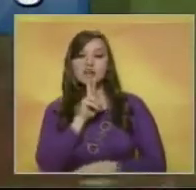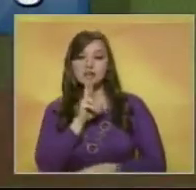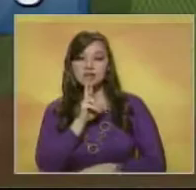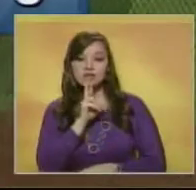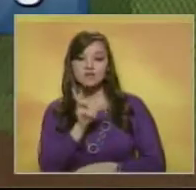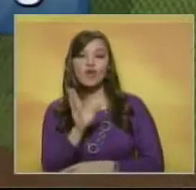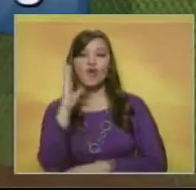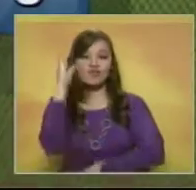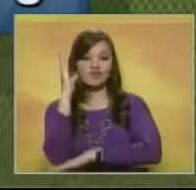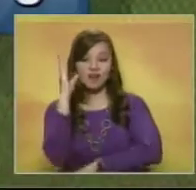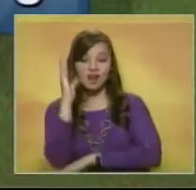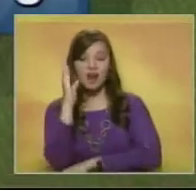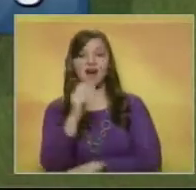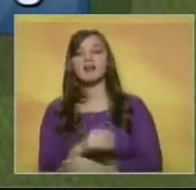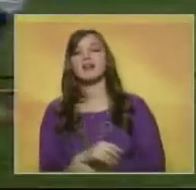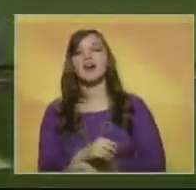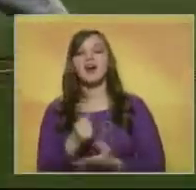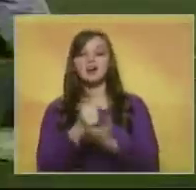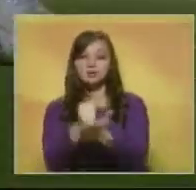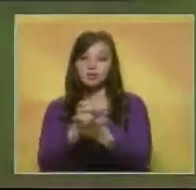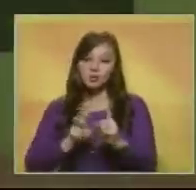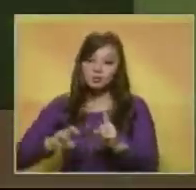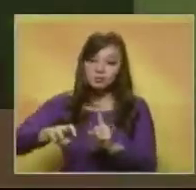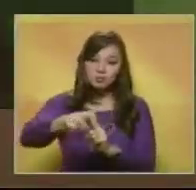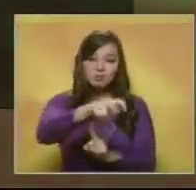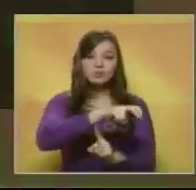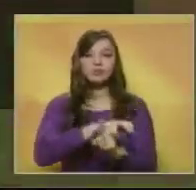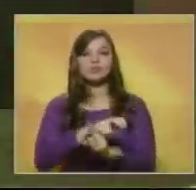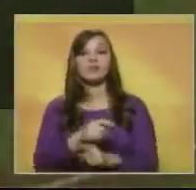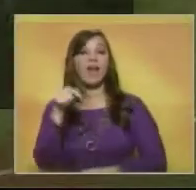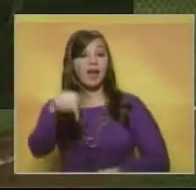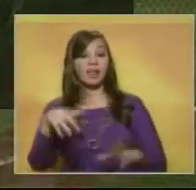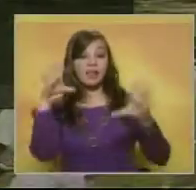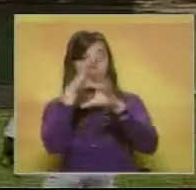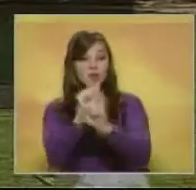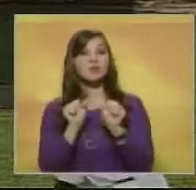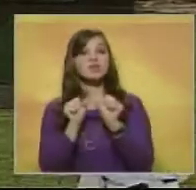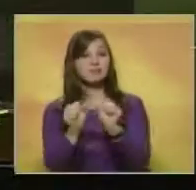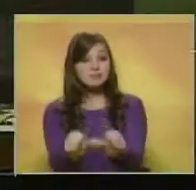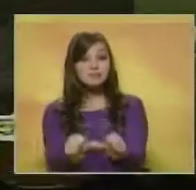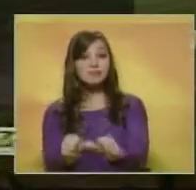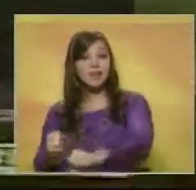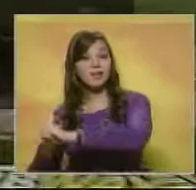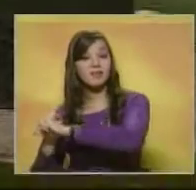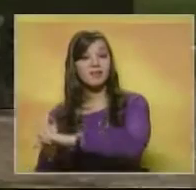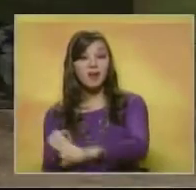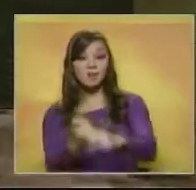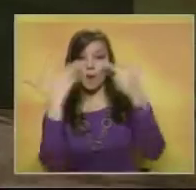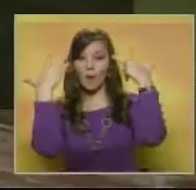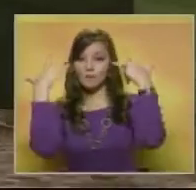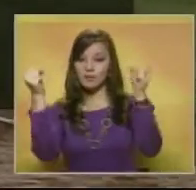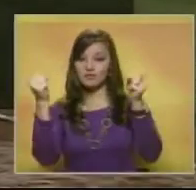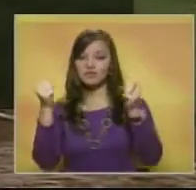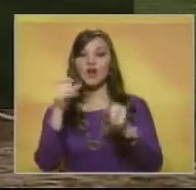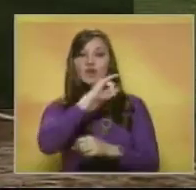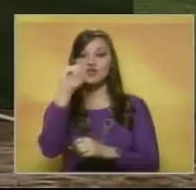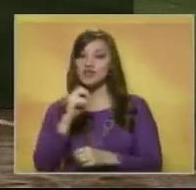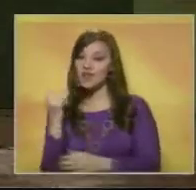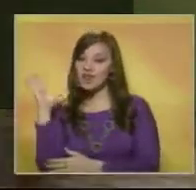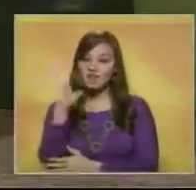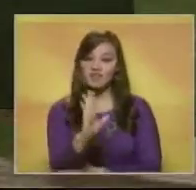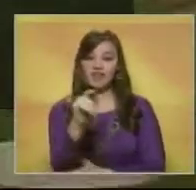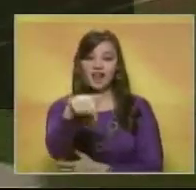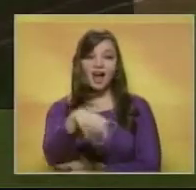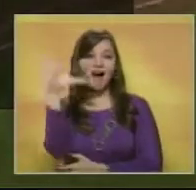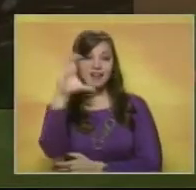duplicó en 4 turnos con remolcada y anotada. Bien, esta noche continúa la acción del béisbol profesional venezolano. Zulia visita Caracas para extender